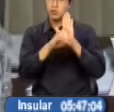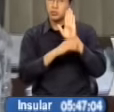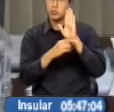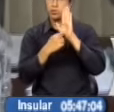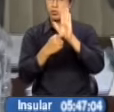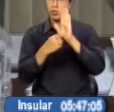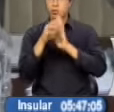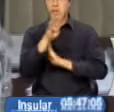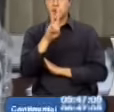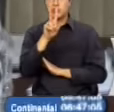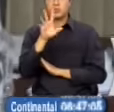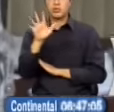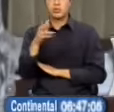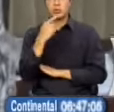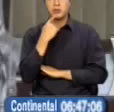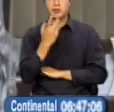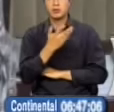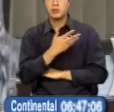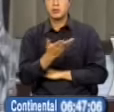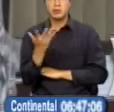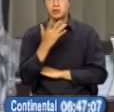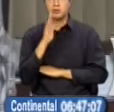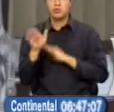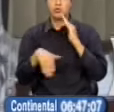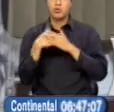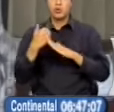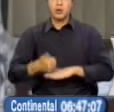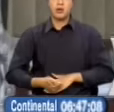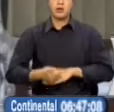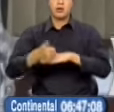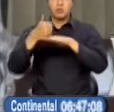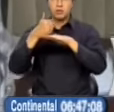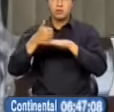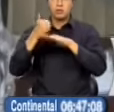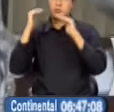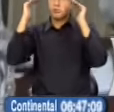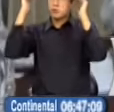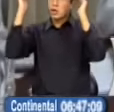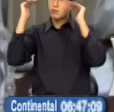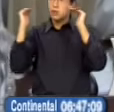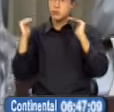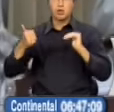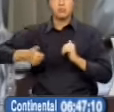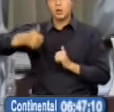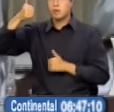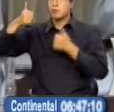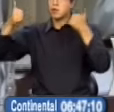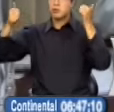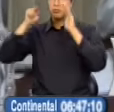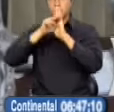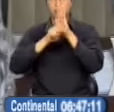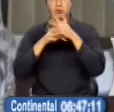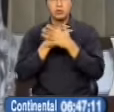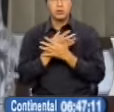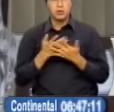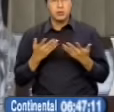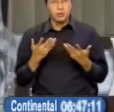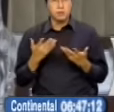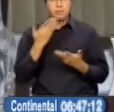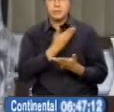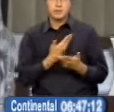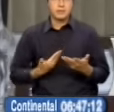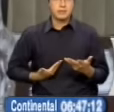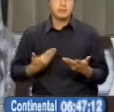425 en toda autoridad en el orden jerárquico la aplicación de las normas entonces el